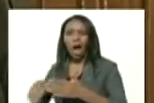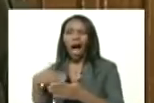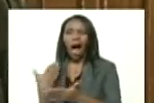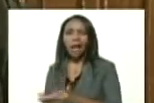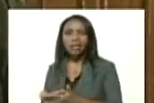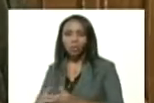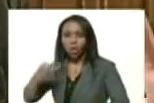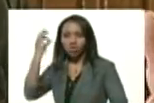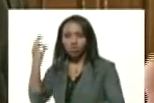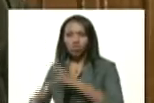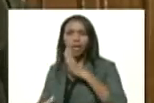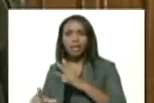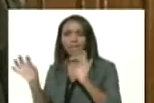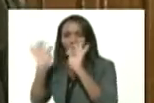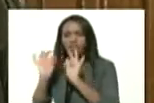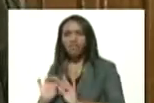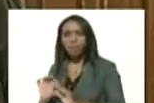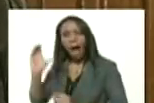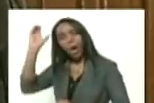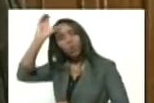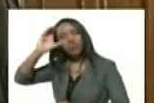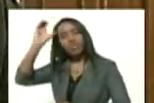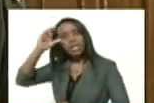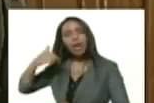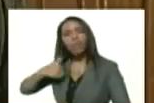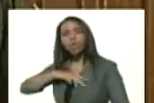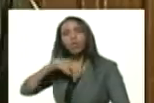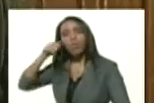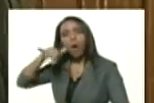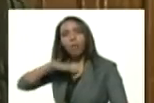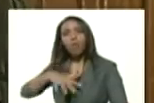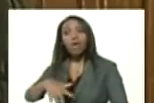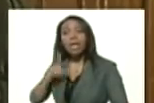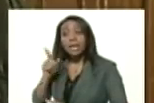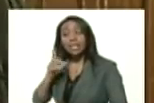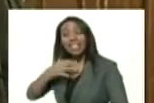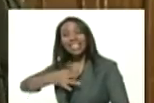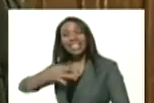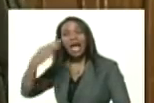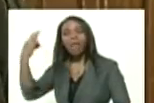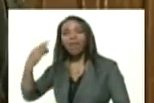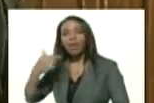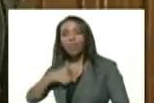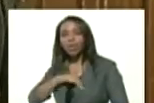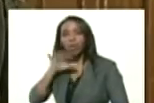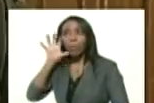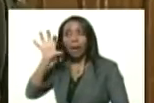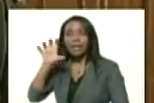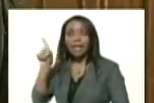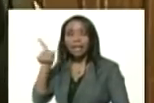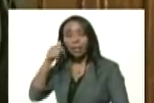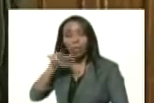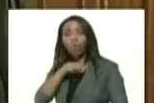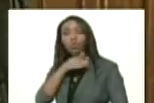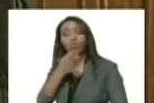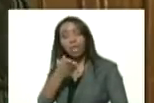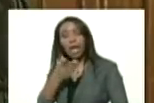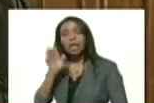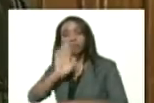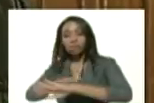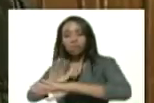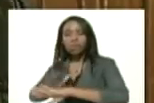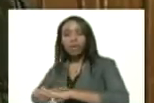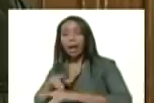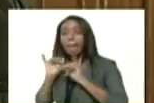afortunadamente por las medidas por la conciencia de nuestro pueblo y una realidad en nuestro país el pueblo usted llama cuarentena y hasta la